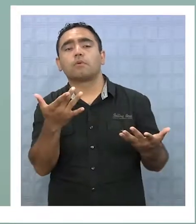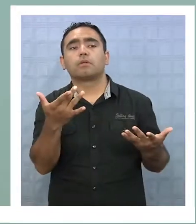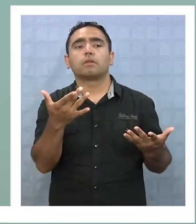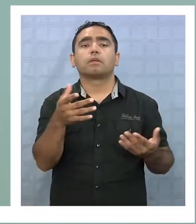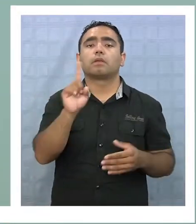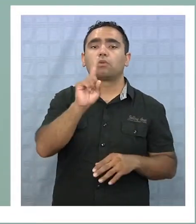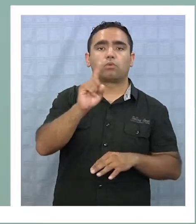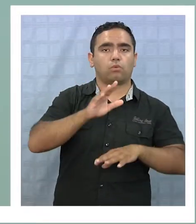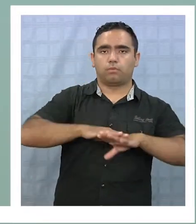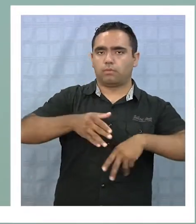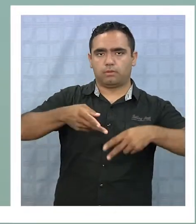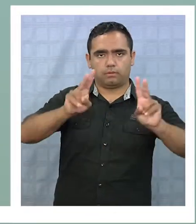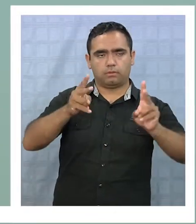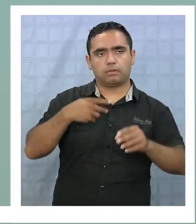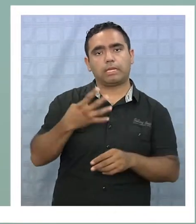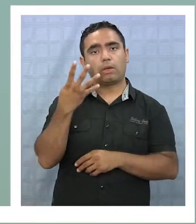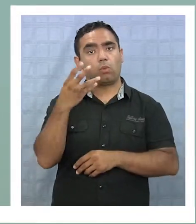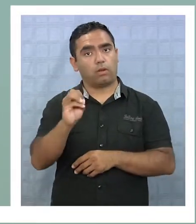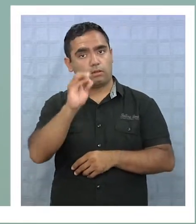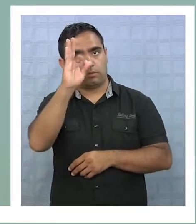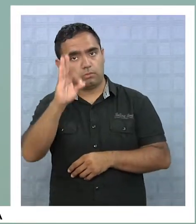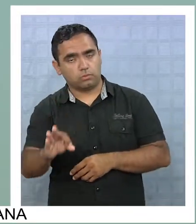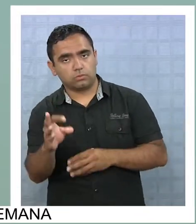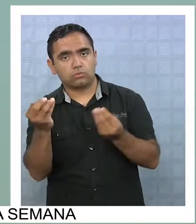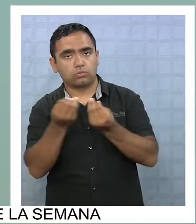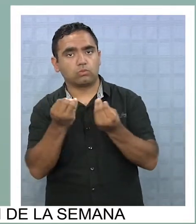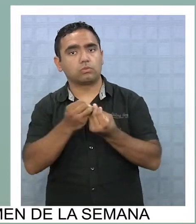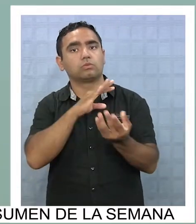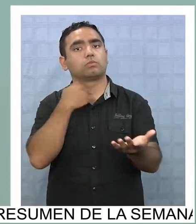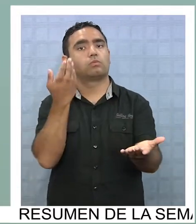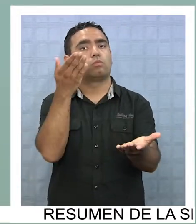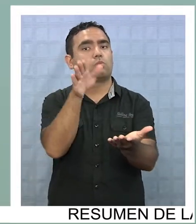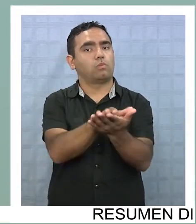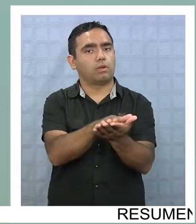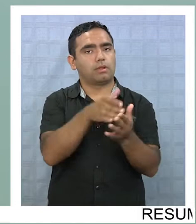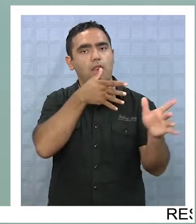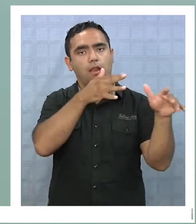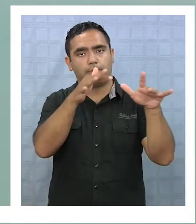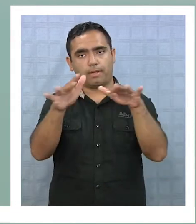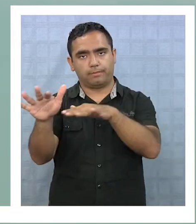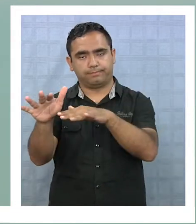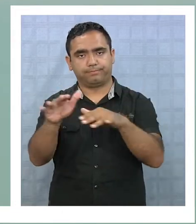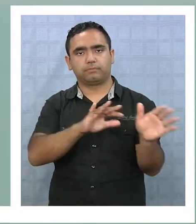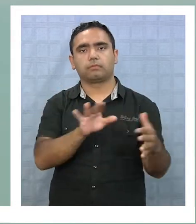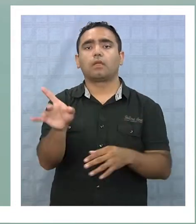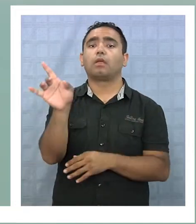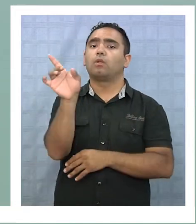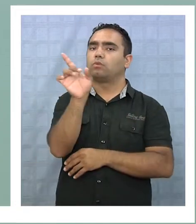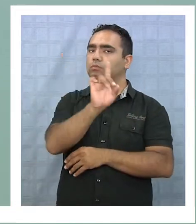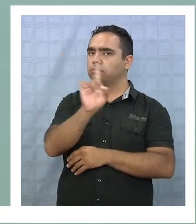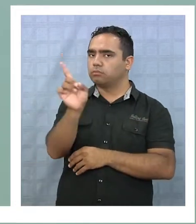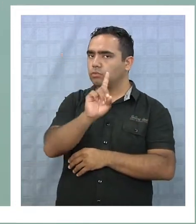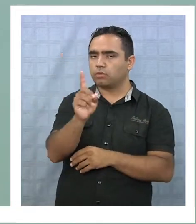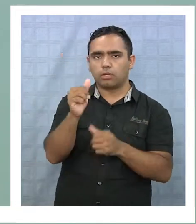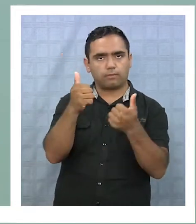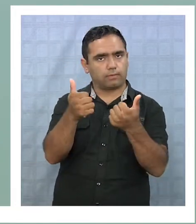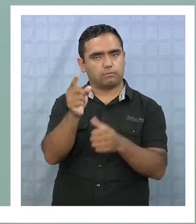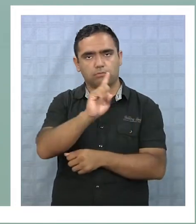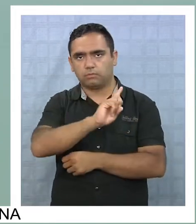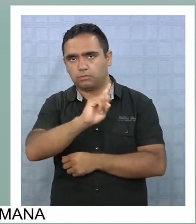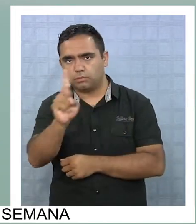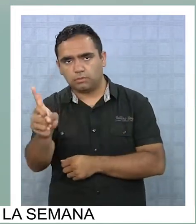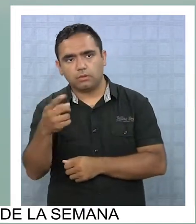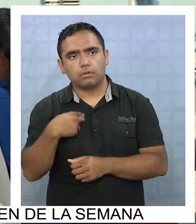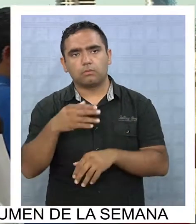estar permitido, es causa del 40% de los decesos que se dan en el mar. No es correcto, no está permitido.